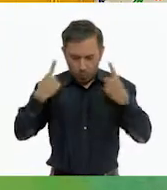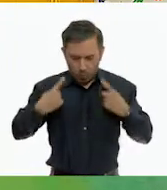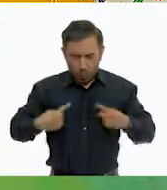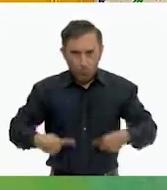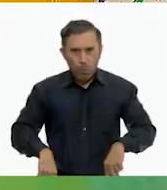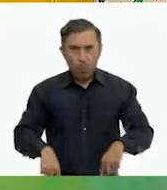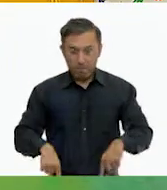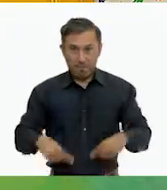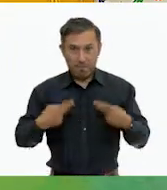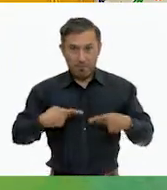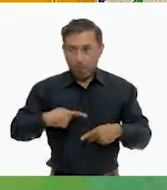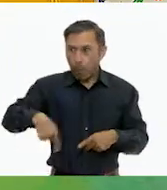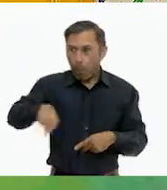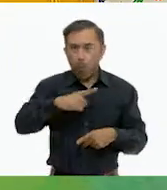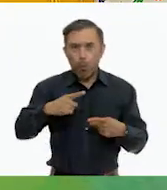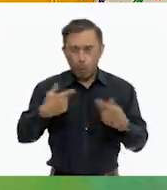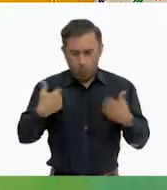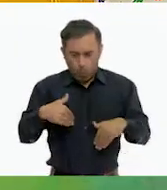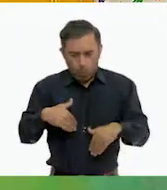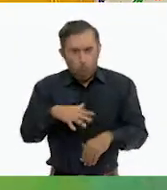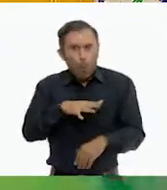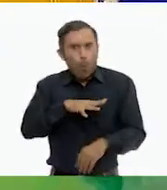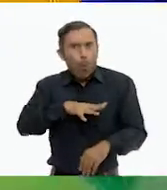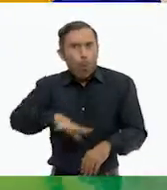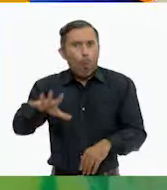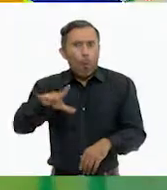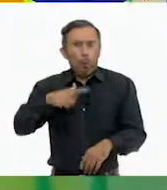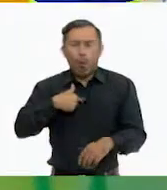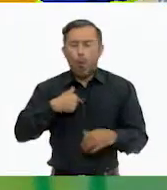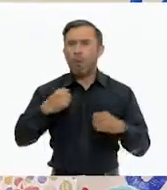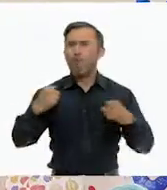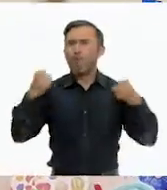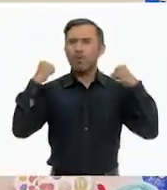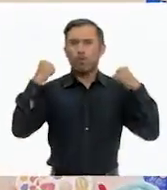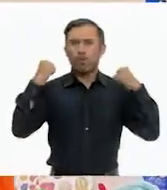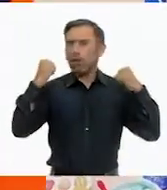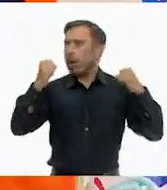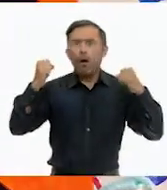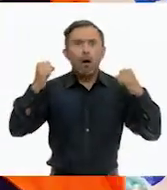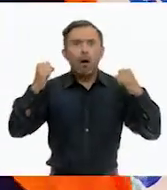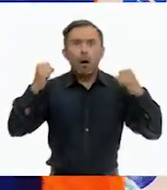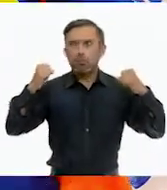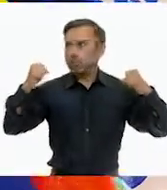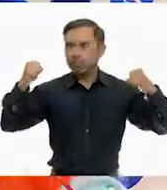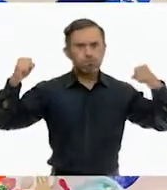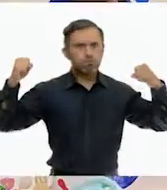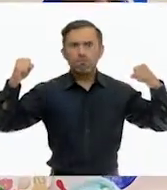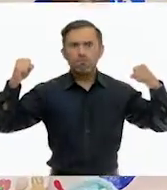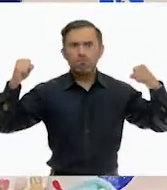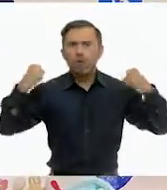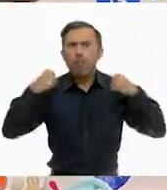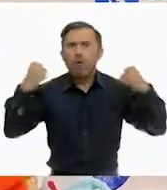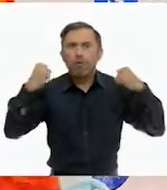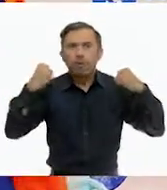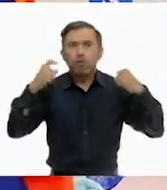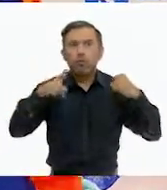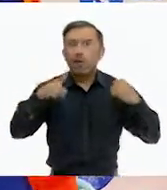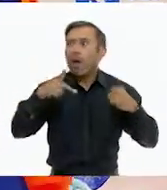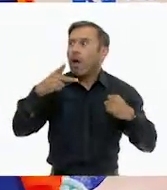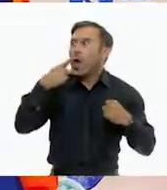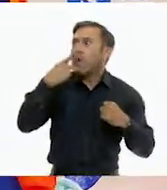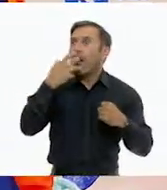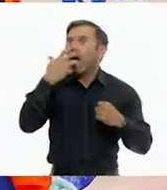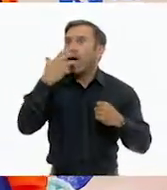sus superpoderes. ¿Alguien dijo superpoderes? No hables tan fuerte, que te pueden escuchar los enemigos de la